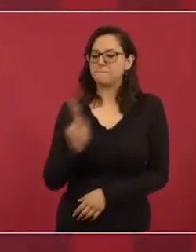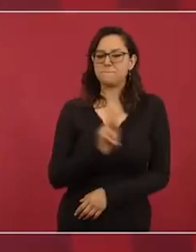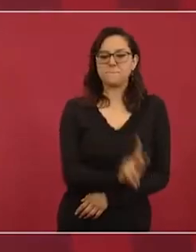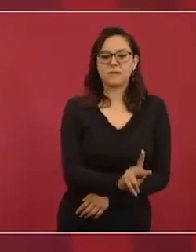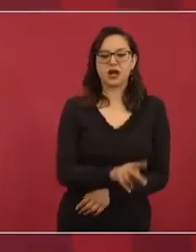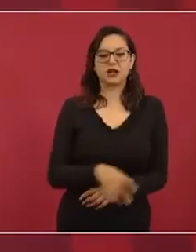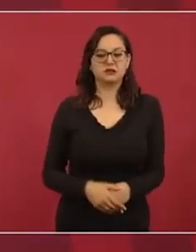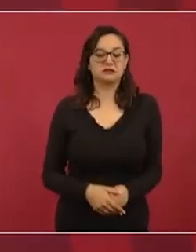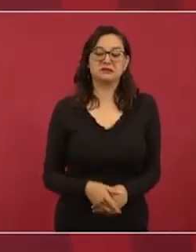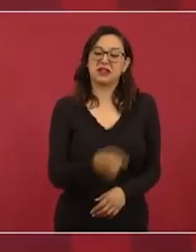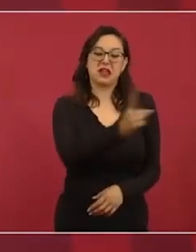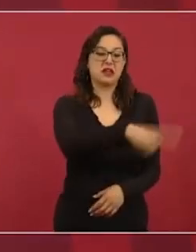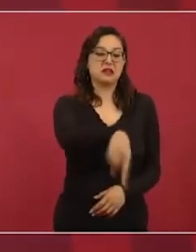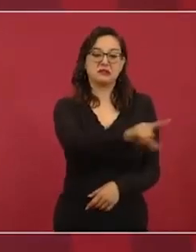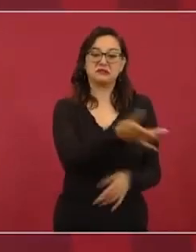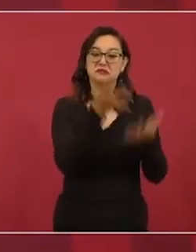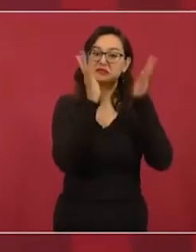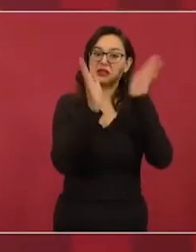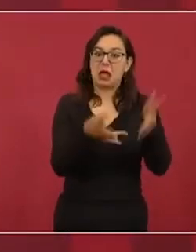Son adictos